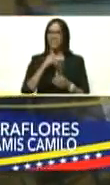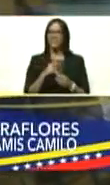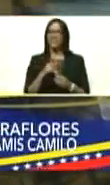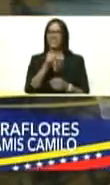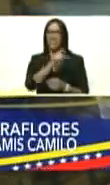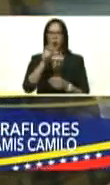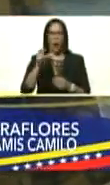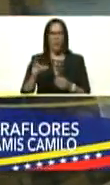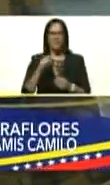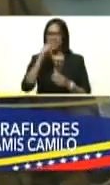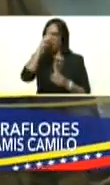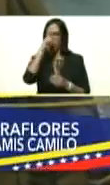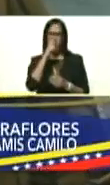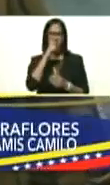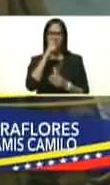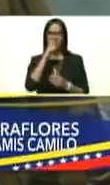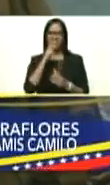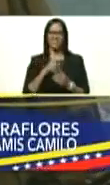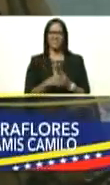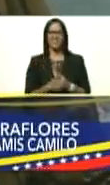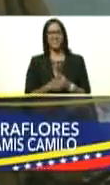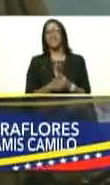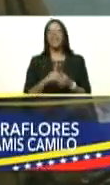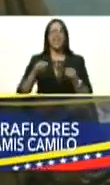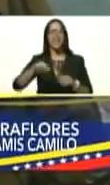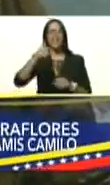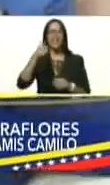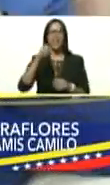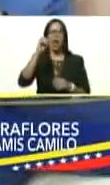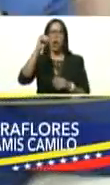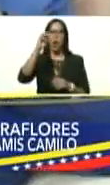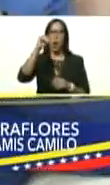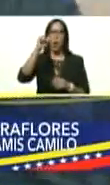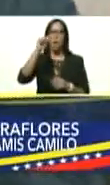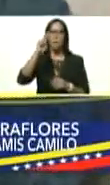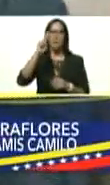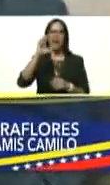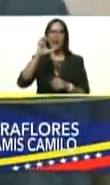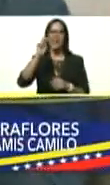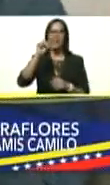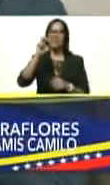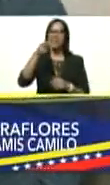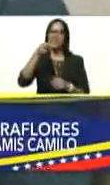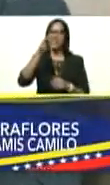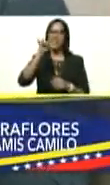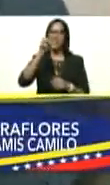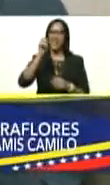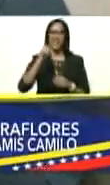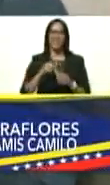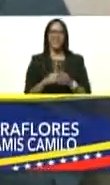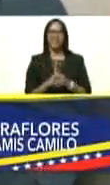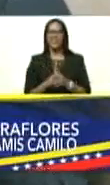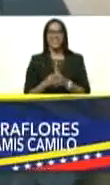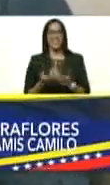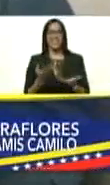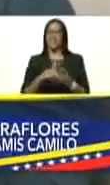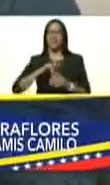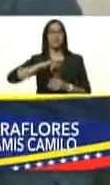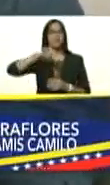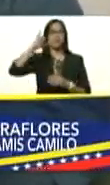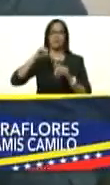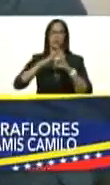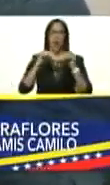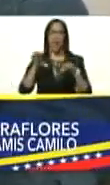y los que odian. El gran Omar Enrique, que pega todas las canciones, todos los